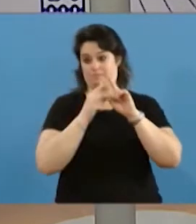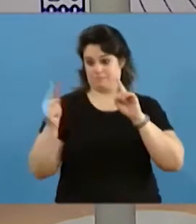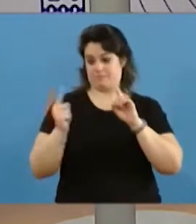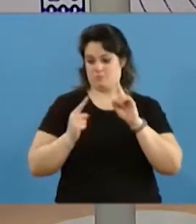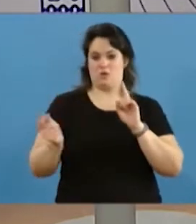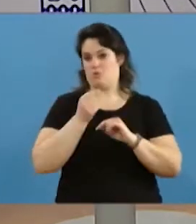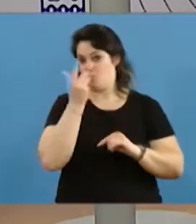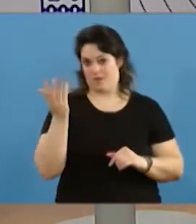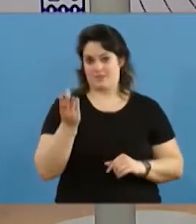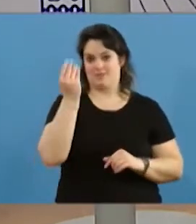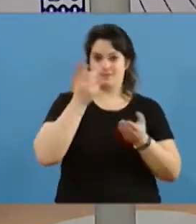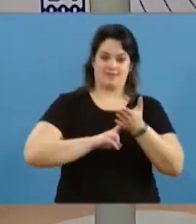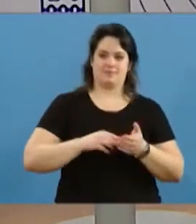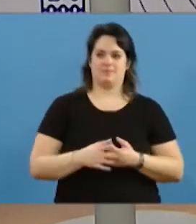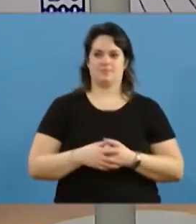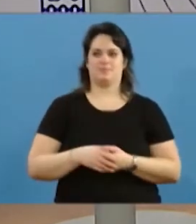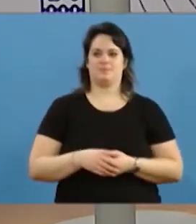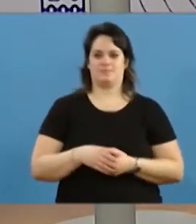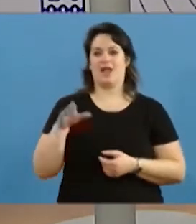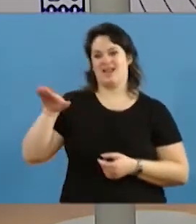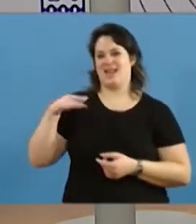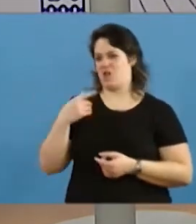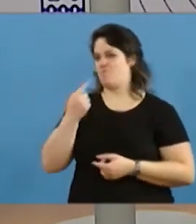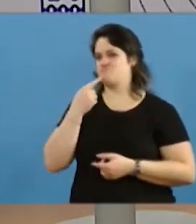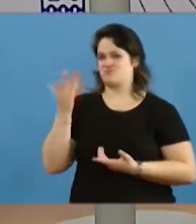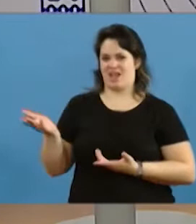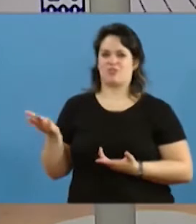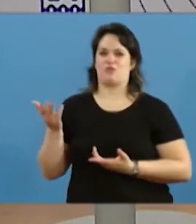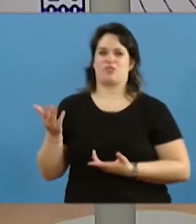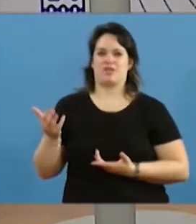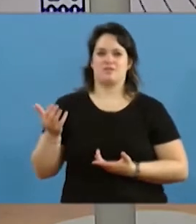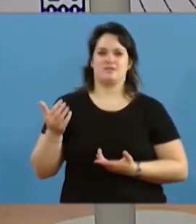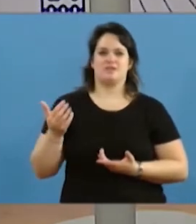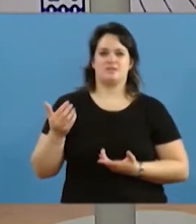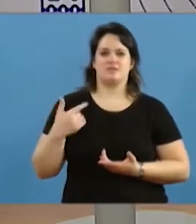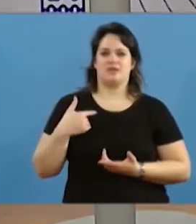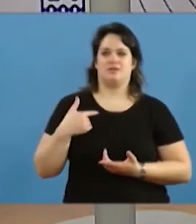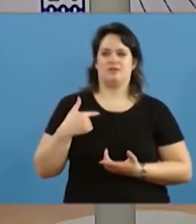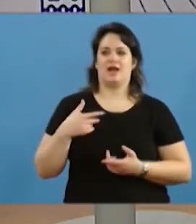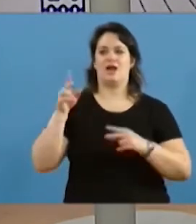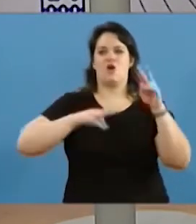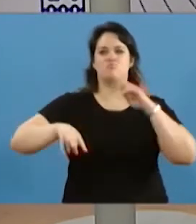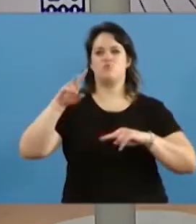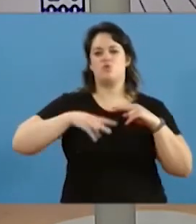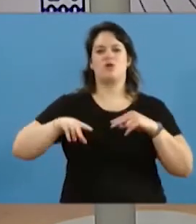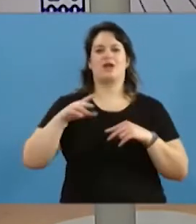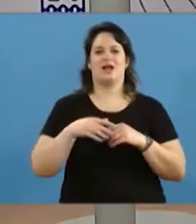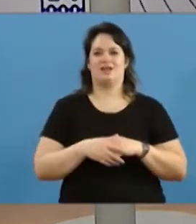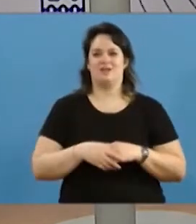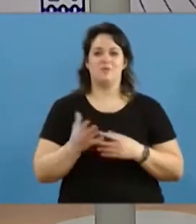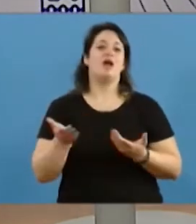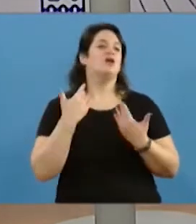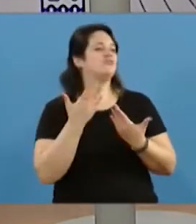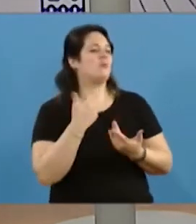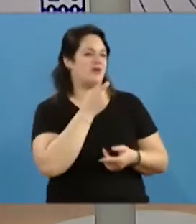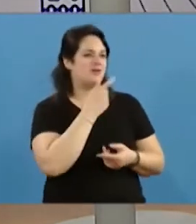representarlas. Bien. Tommy, por las dudas, y como deben haber hecho ustedes también, se puso a buscar y a googlear. Eso cuando uno puede